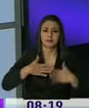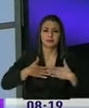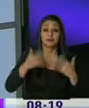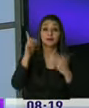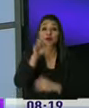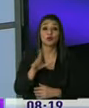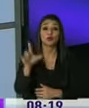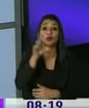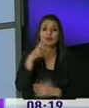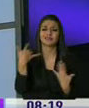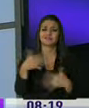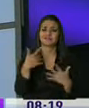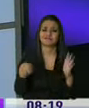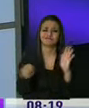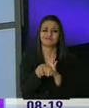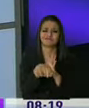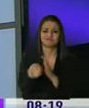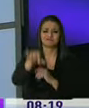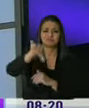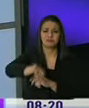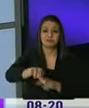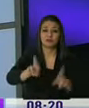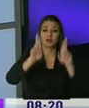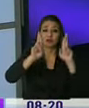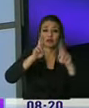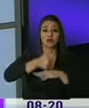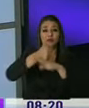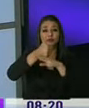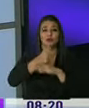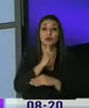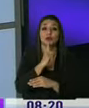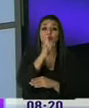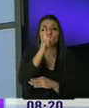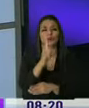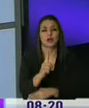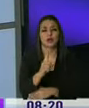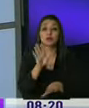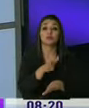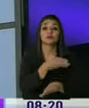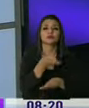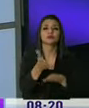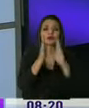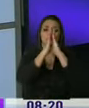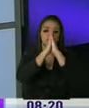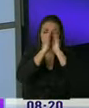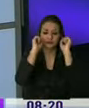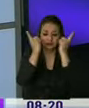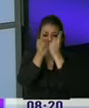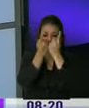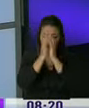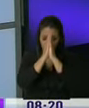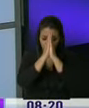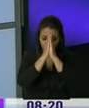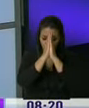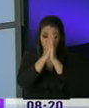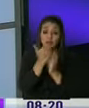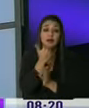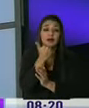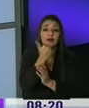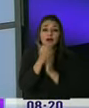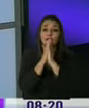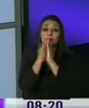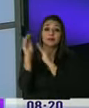de pesimismo frente a esas cosas. Ojalá pues las velitas tengan la bondad, ponga música de iluminación para que alguien